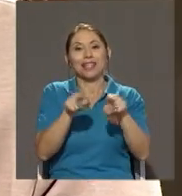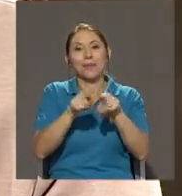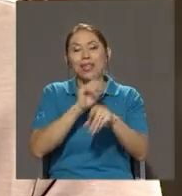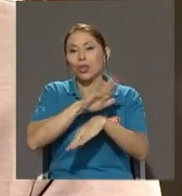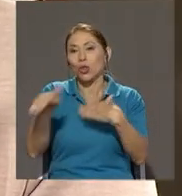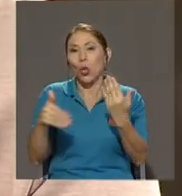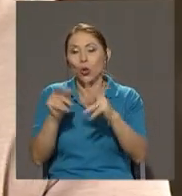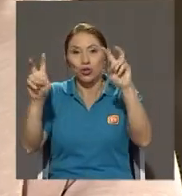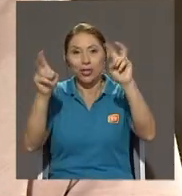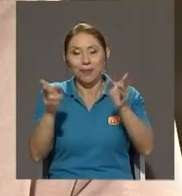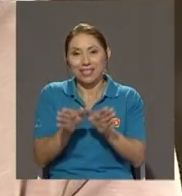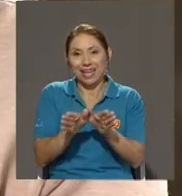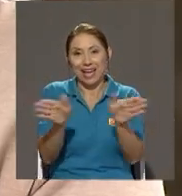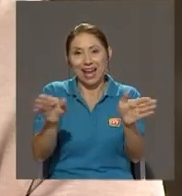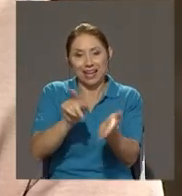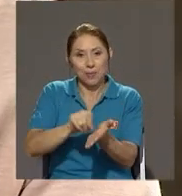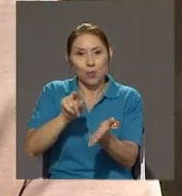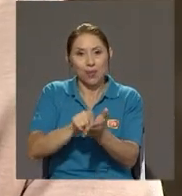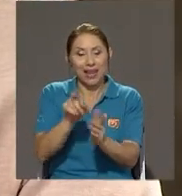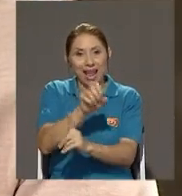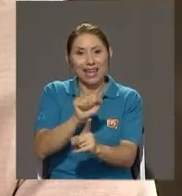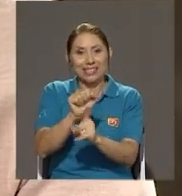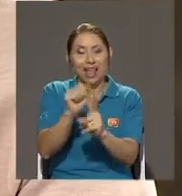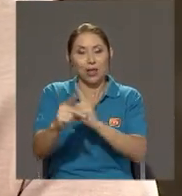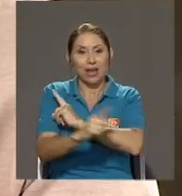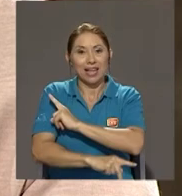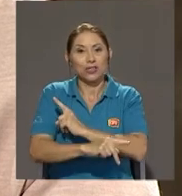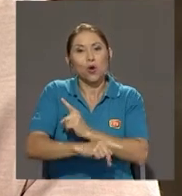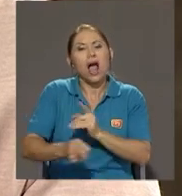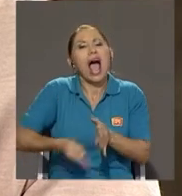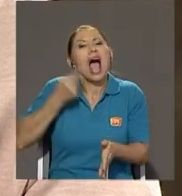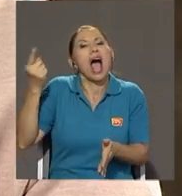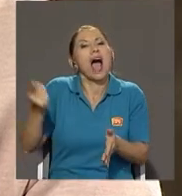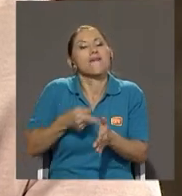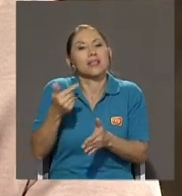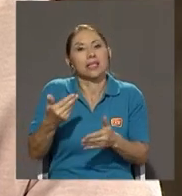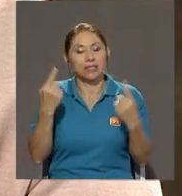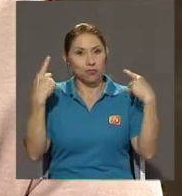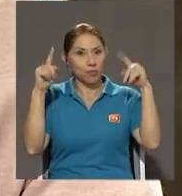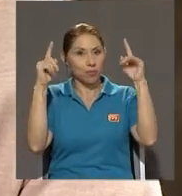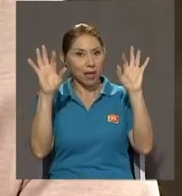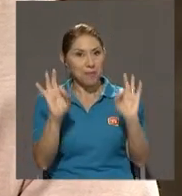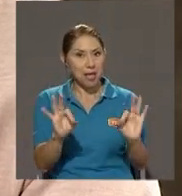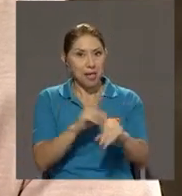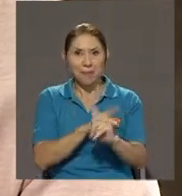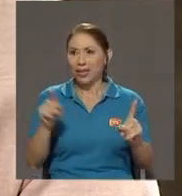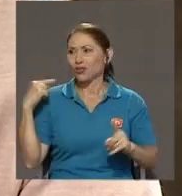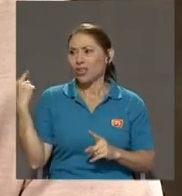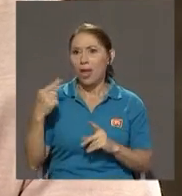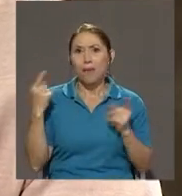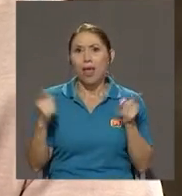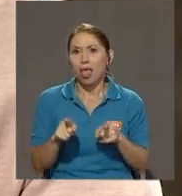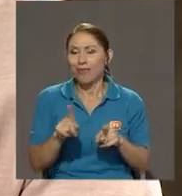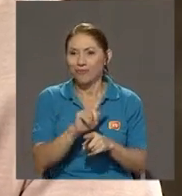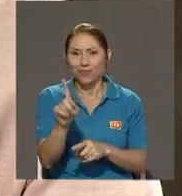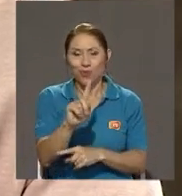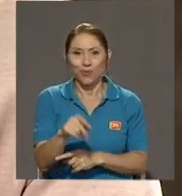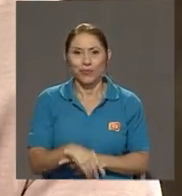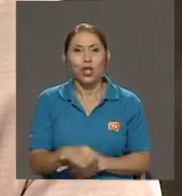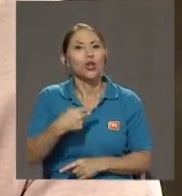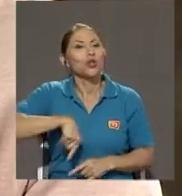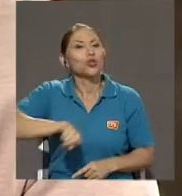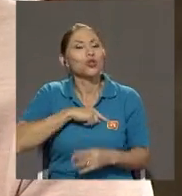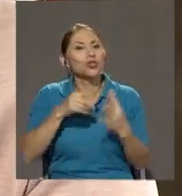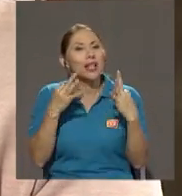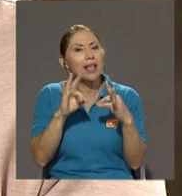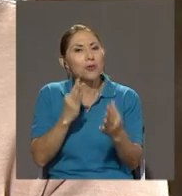publica el Estado de la Nación. En algunos casos hemos tenido éxito, pero no siempre sucede. Nosotros lo tratamos de plantear y es un tema que